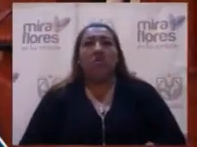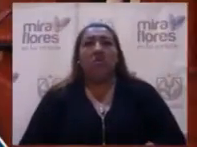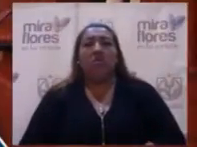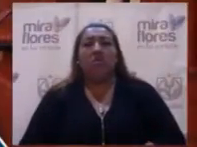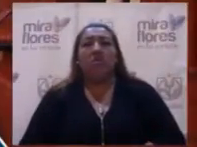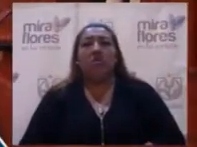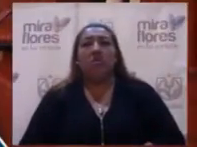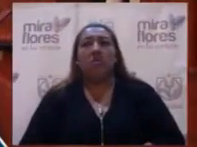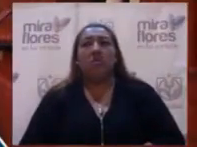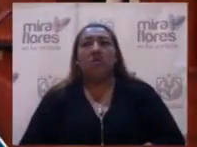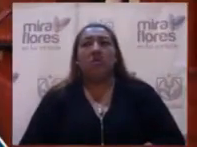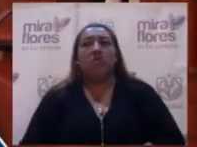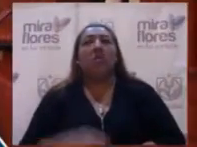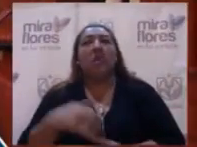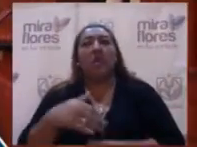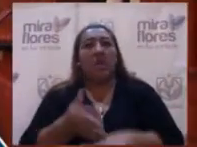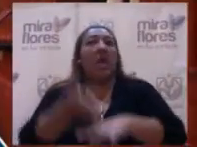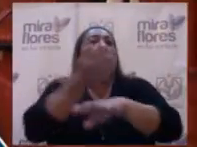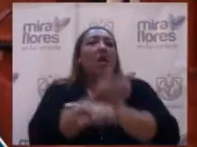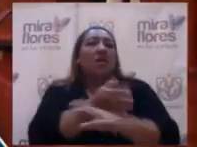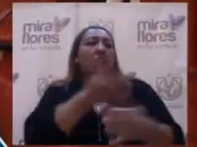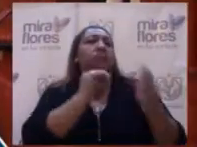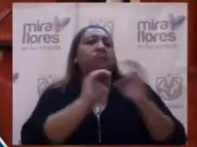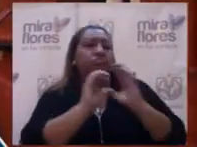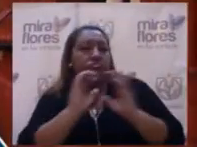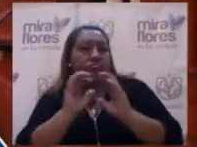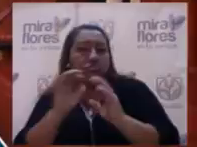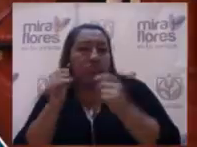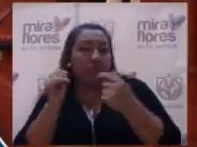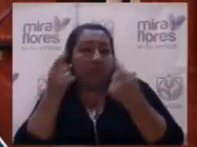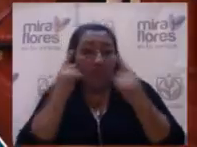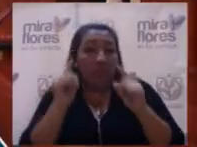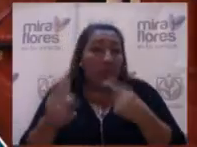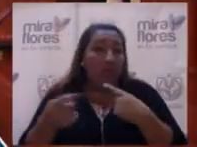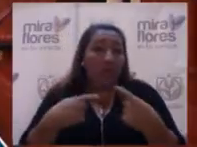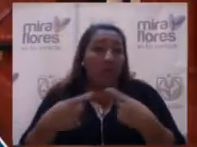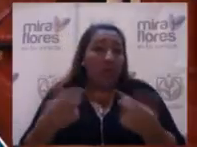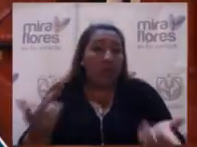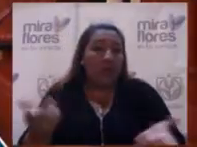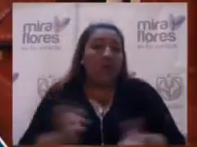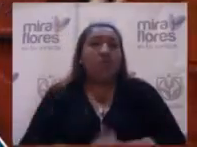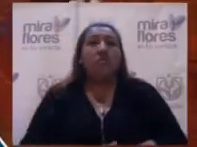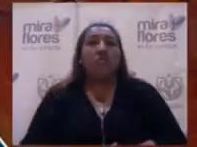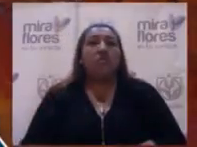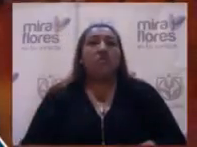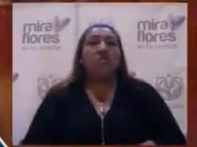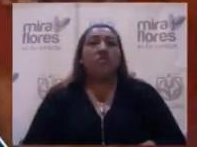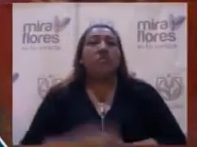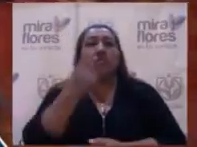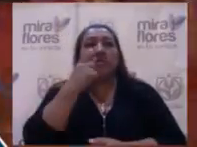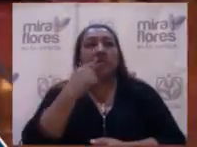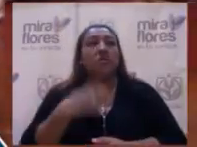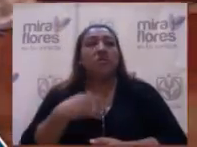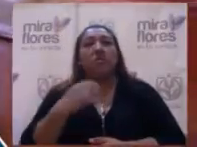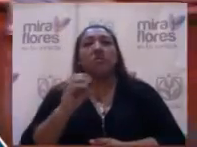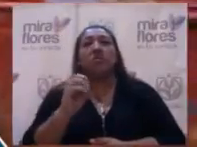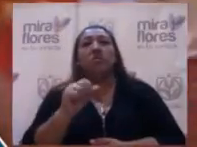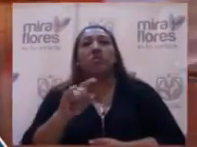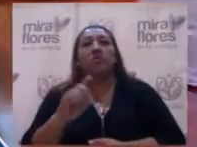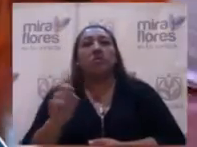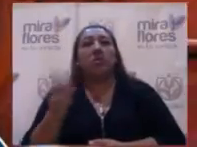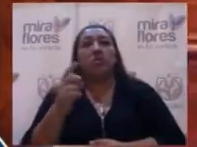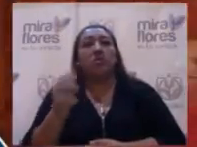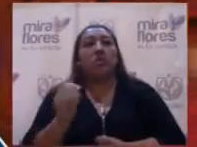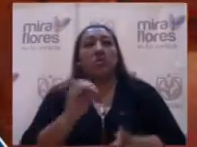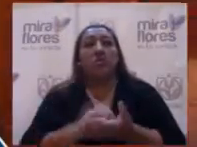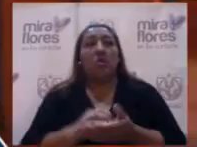que se ha discutido, se ha debatido, y es lo que estamos ahora debatiendo y discutiendo en la sesión. Señor Sosa, tiene el uso de la palabra. Gracias. No solamente